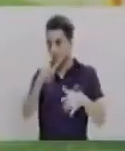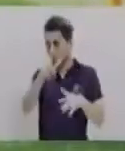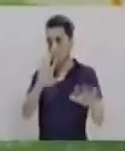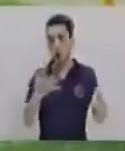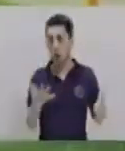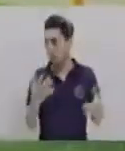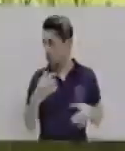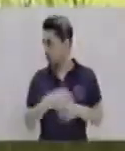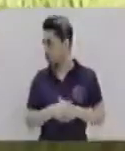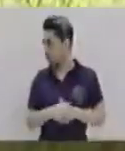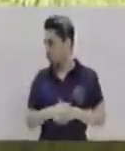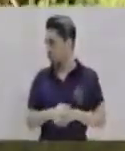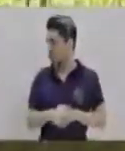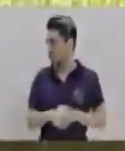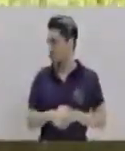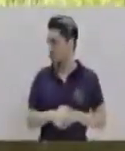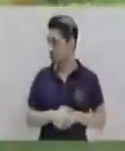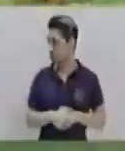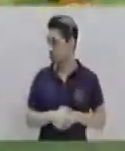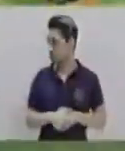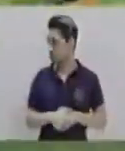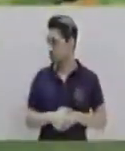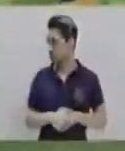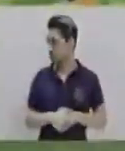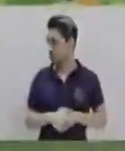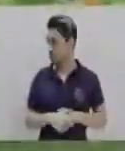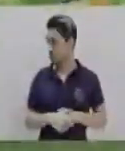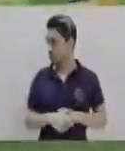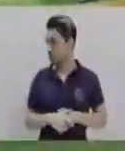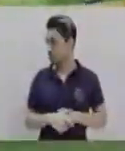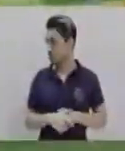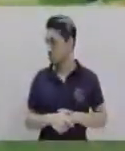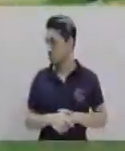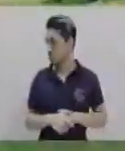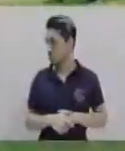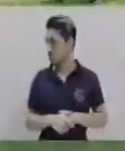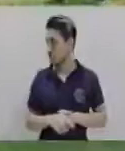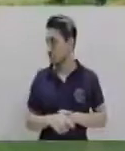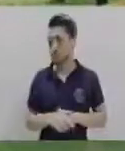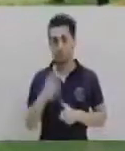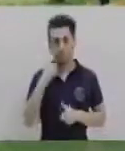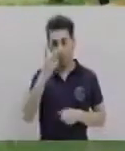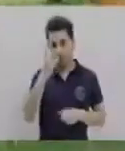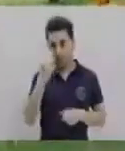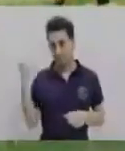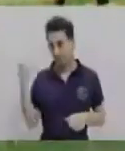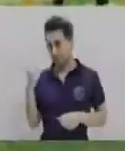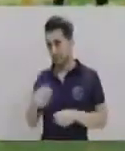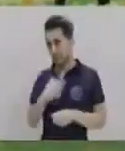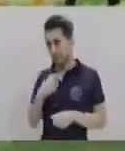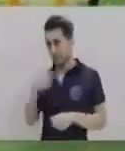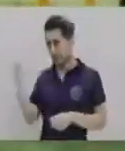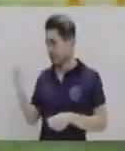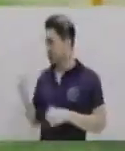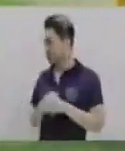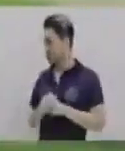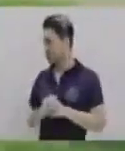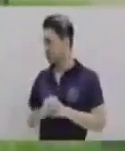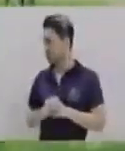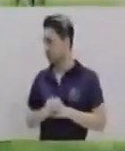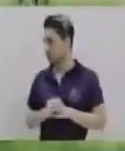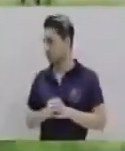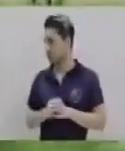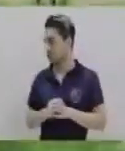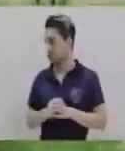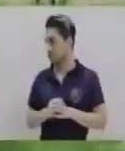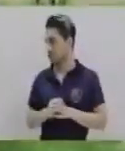perfilo, aproximación, lado izquierdo, ¿sí? Vamos nuevamente, nos